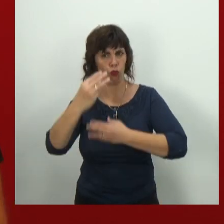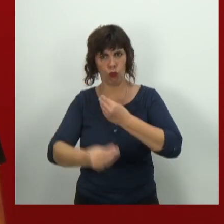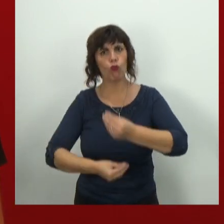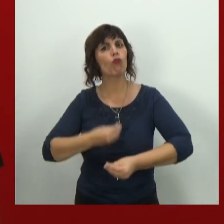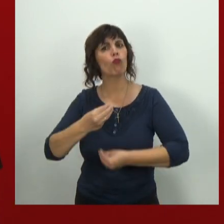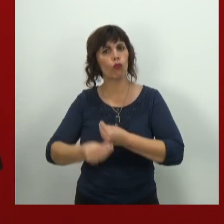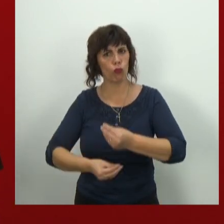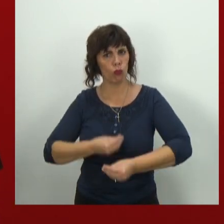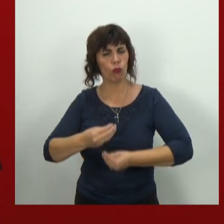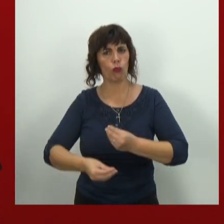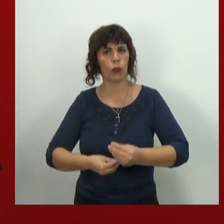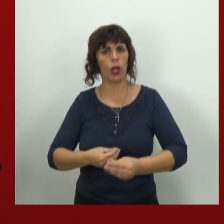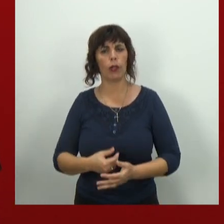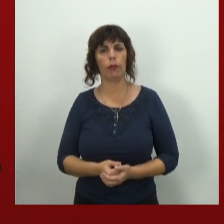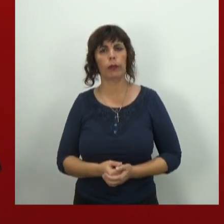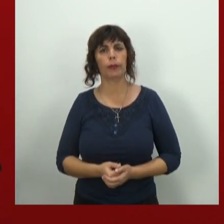el Espíritu Santo de Dios,